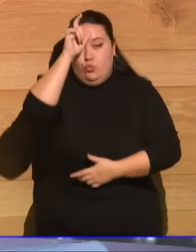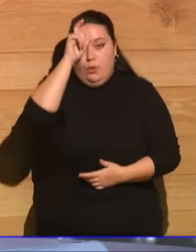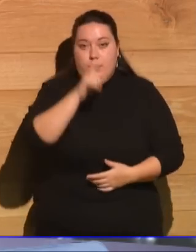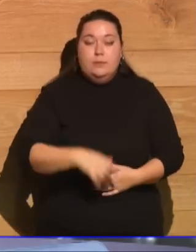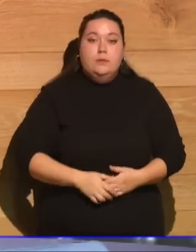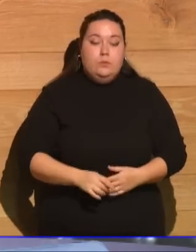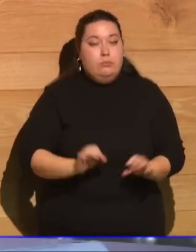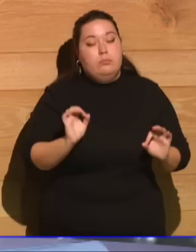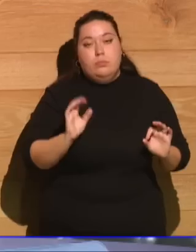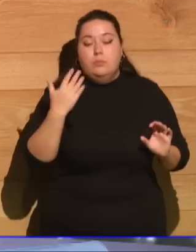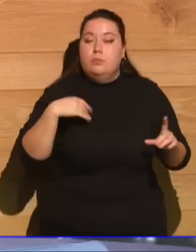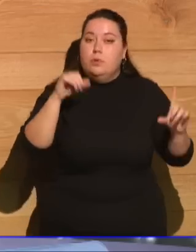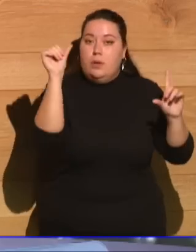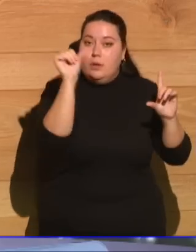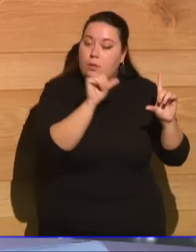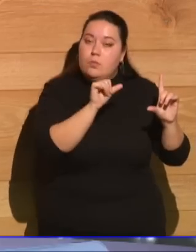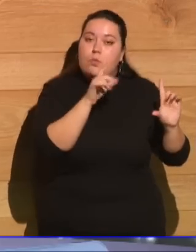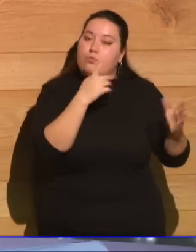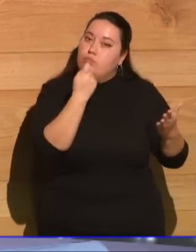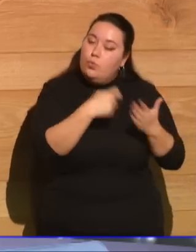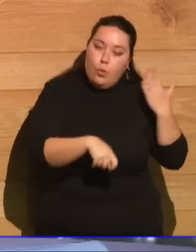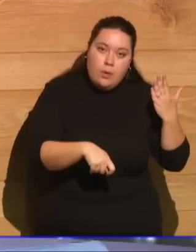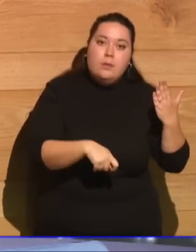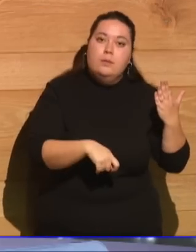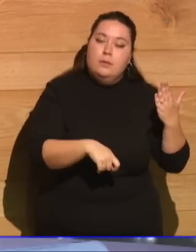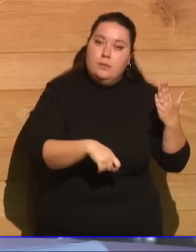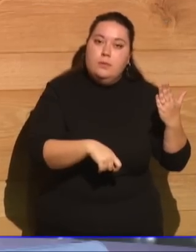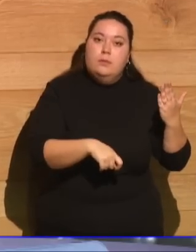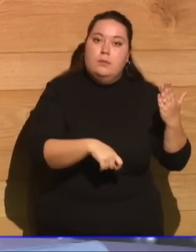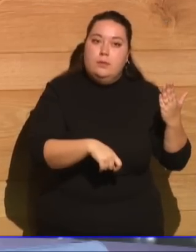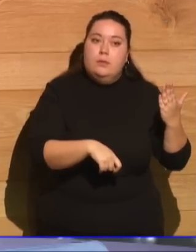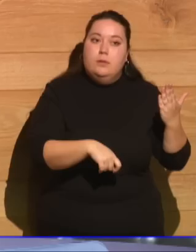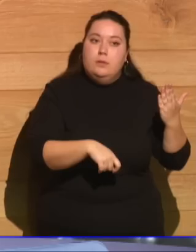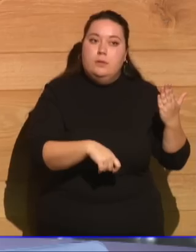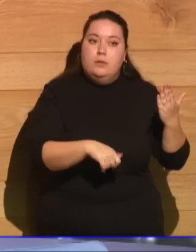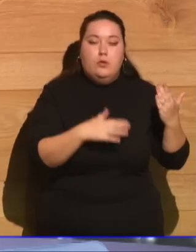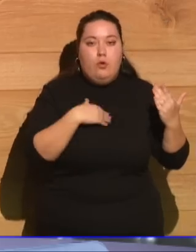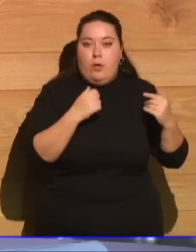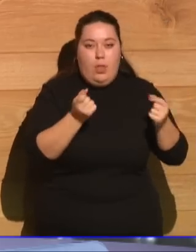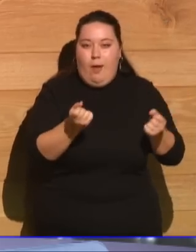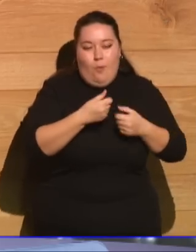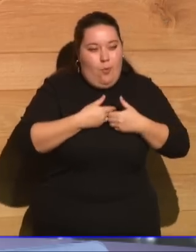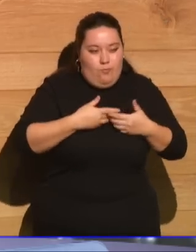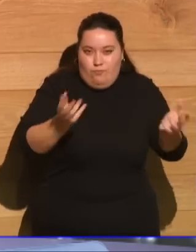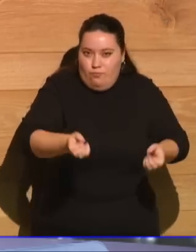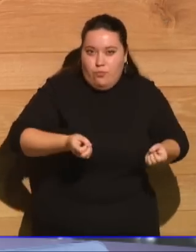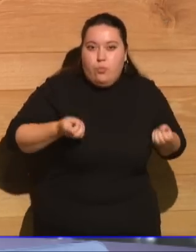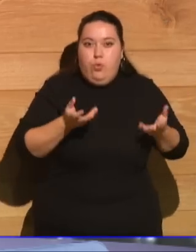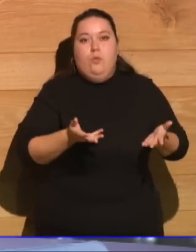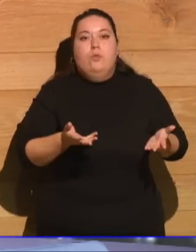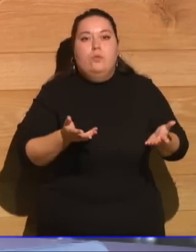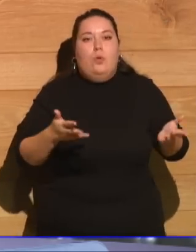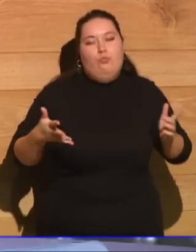una película que en su momento era muy dura y que él quiso hacer de una forma enormemente descarnada, sin ahorrar la